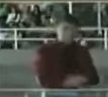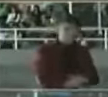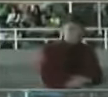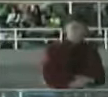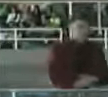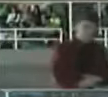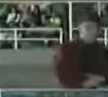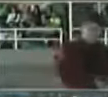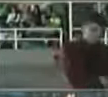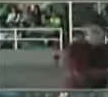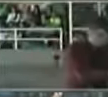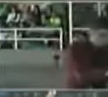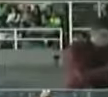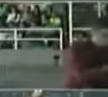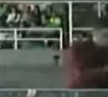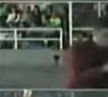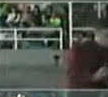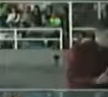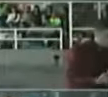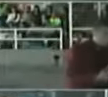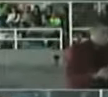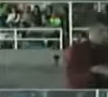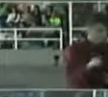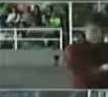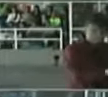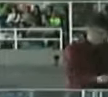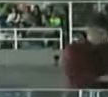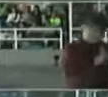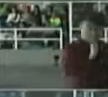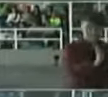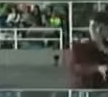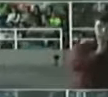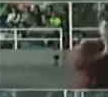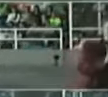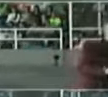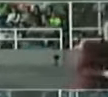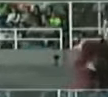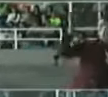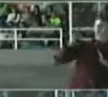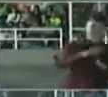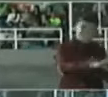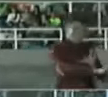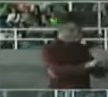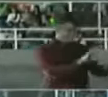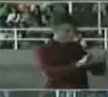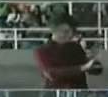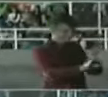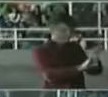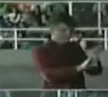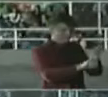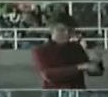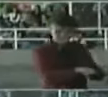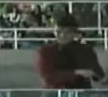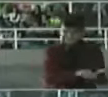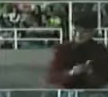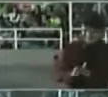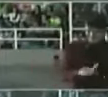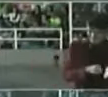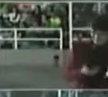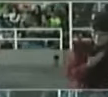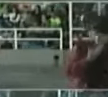de lo vil, de lo menospreciado, escogió Dios para avergonzar lo sabio.